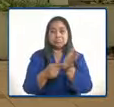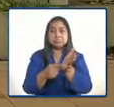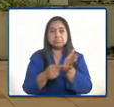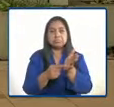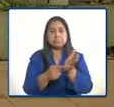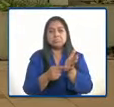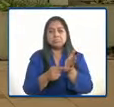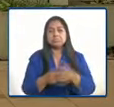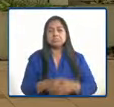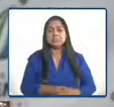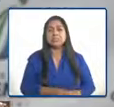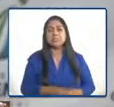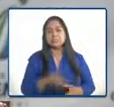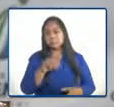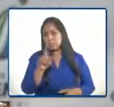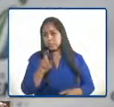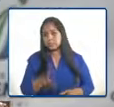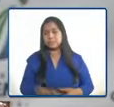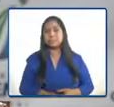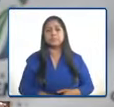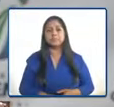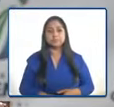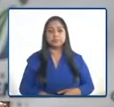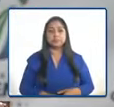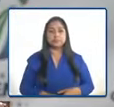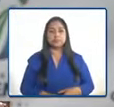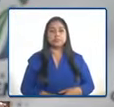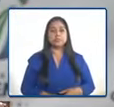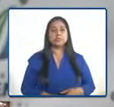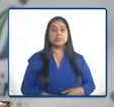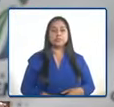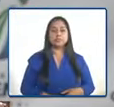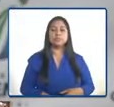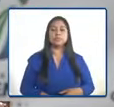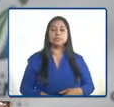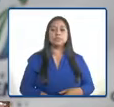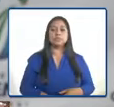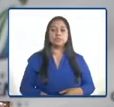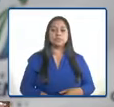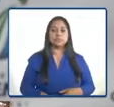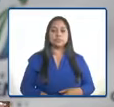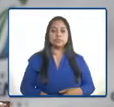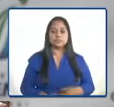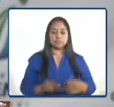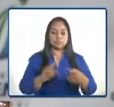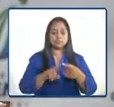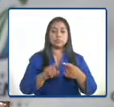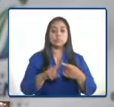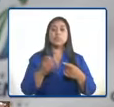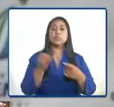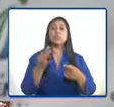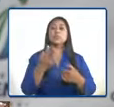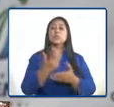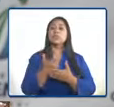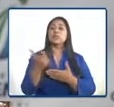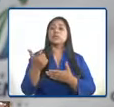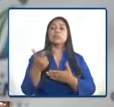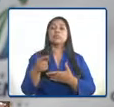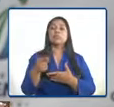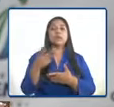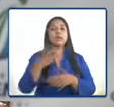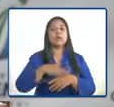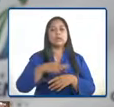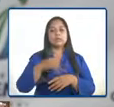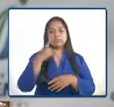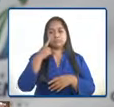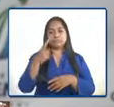buena pregunta. Mira, el primero de responderte la pregunta de la inversión en pistas, esto lo estamos haciendo a